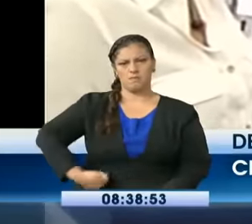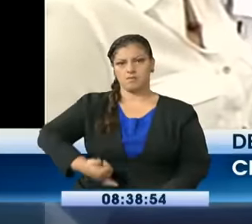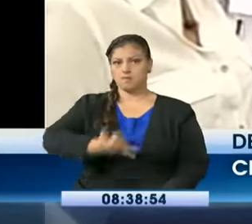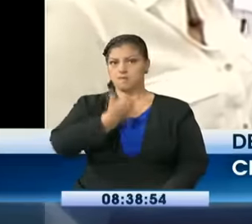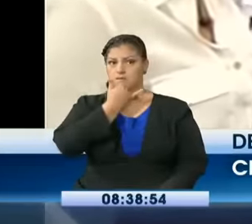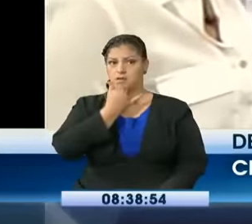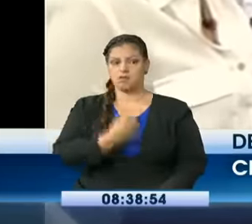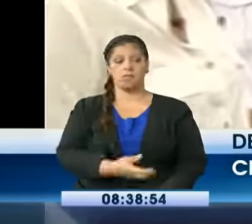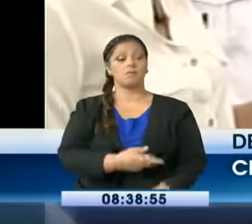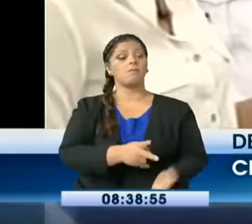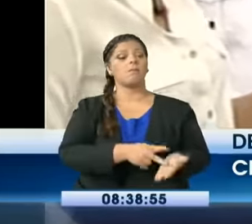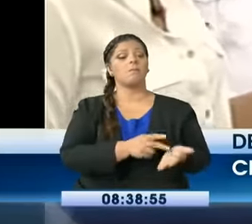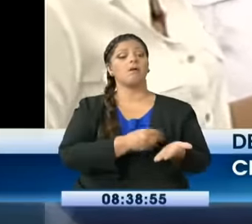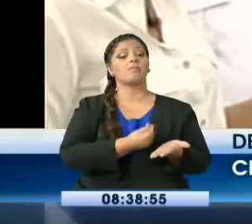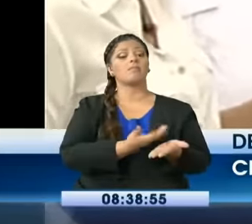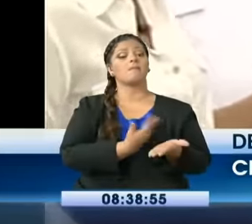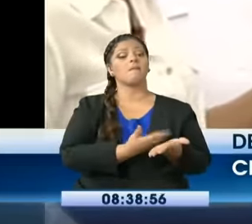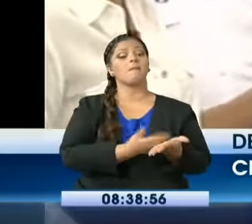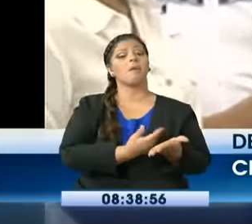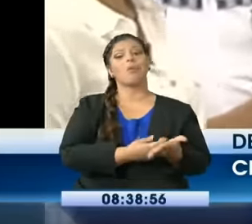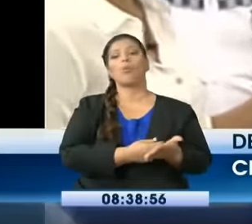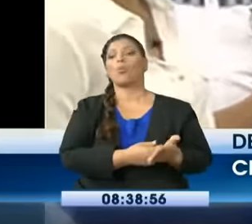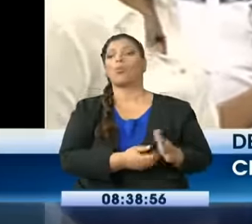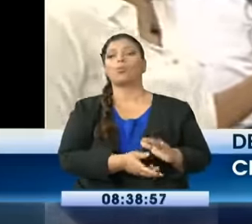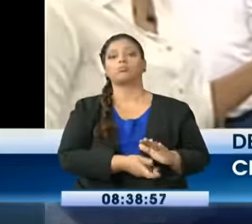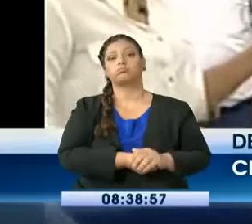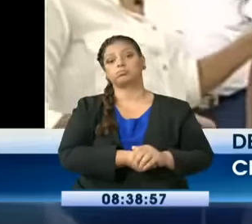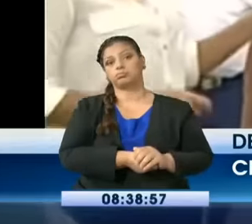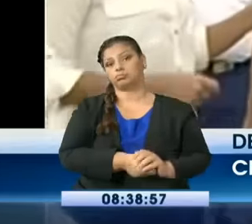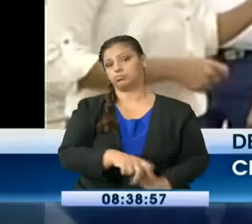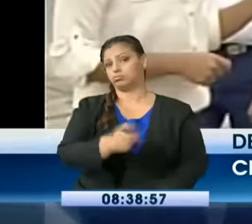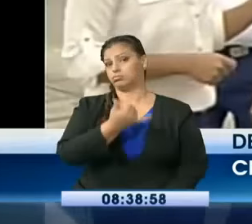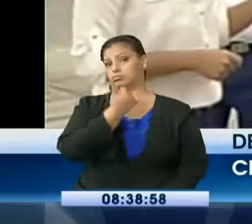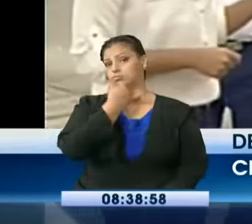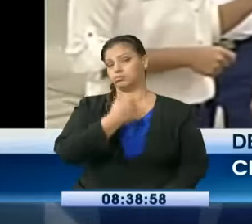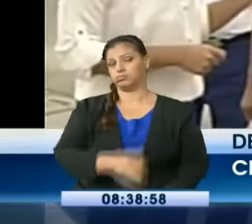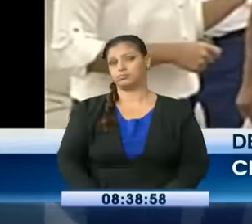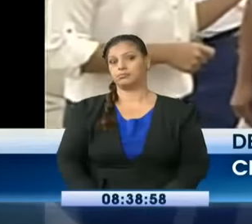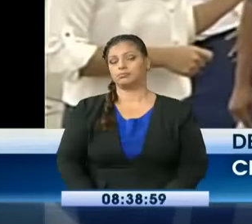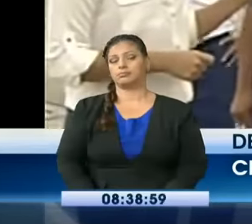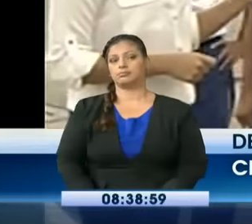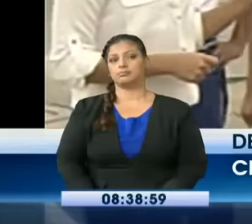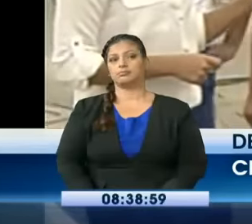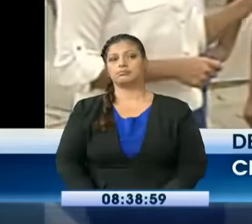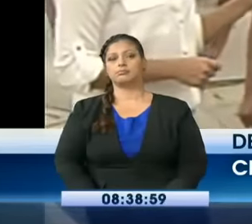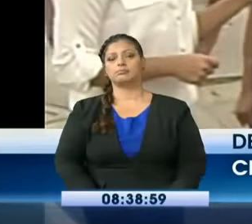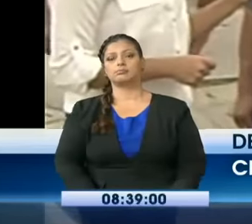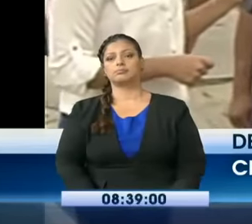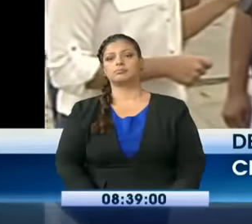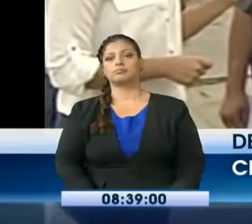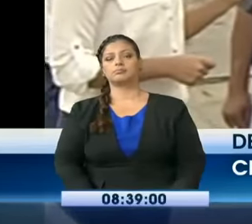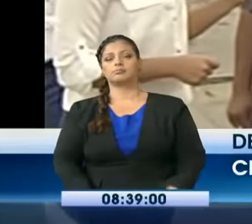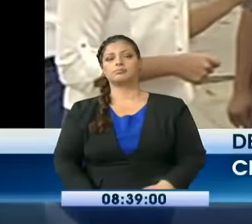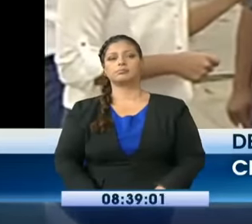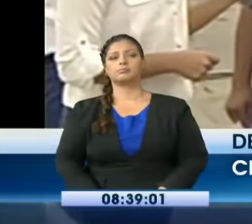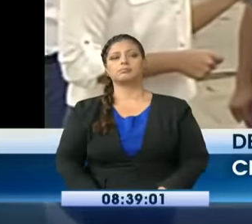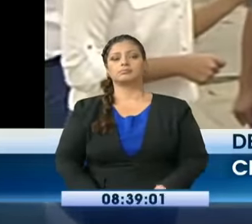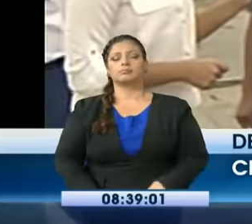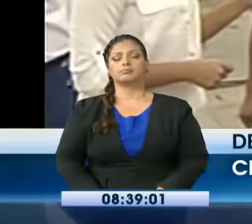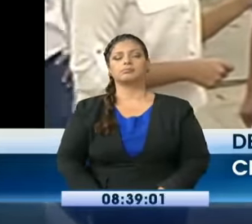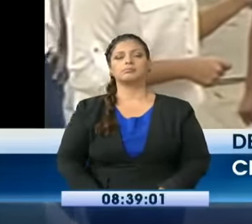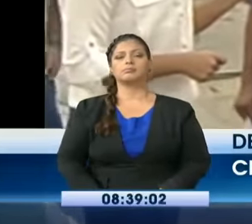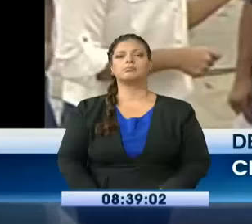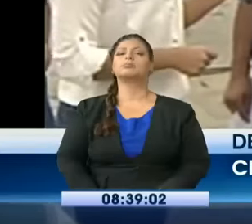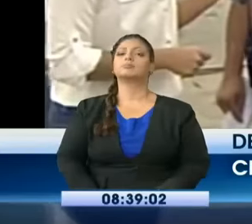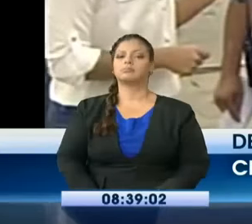a personas que no están dentro del contrato de operaciones, que están al margen de la ley, puedan prestar este tipo de servicio. Solo se podrá prestar el servicio